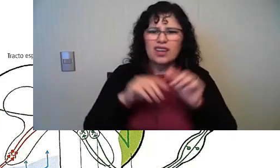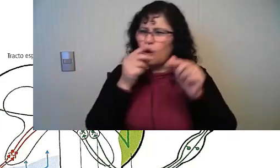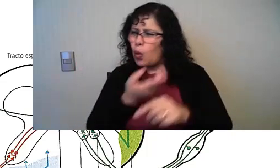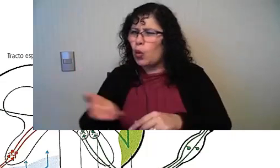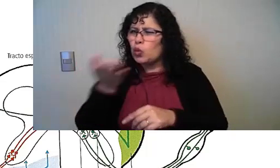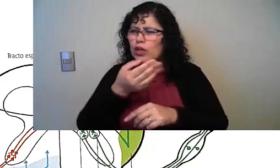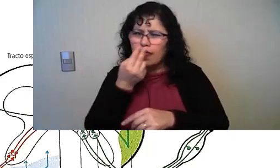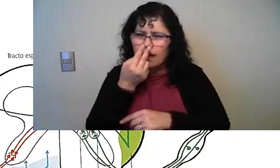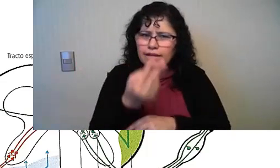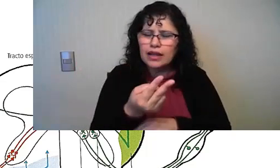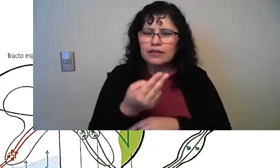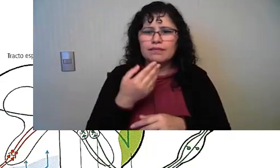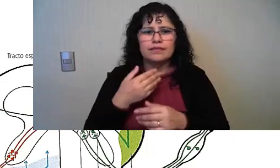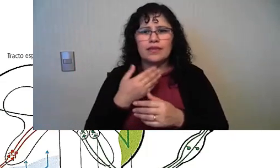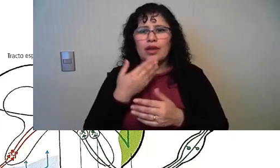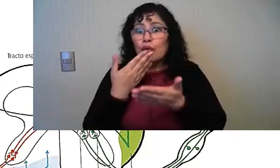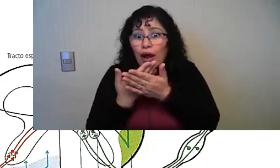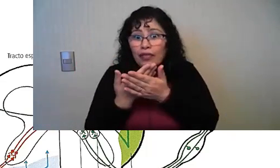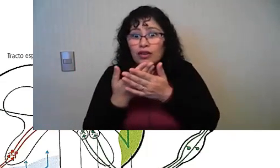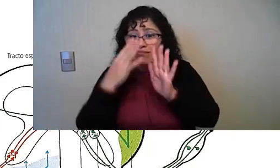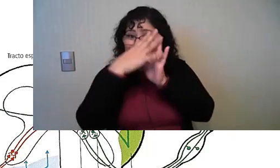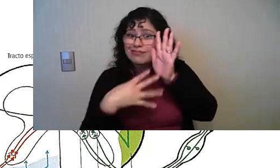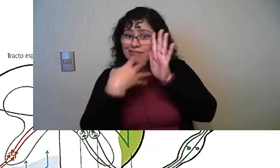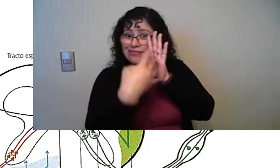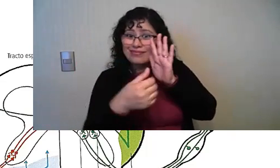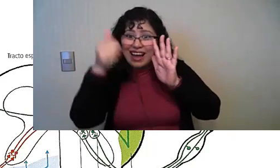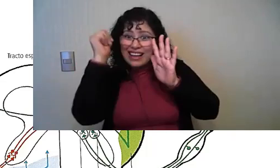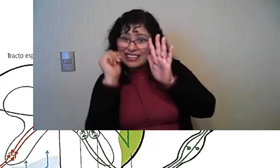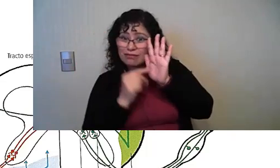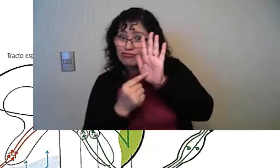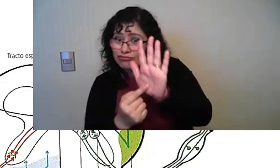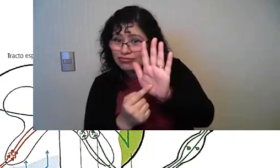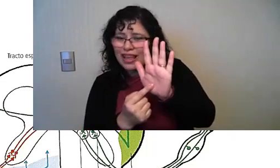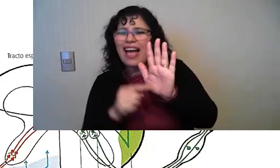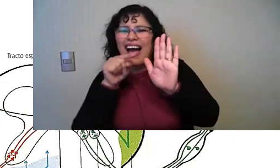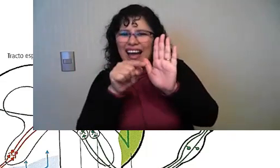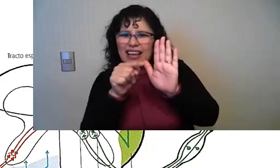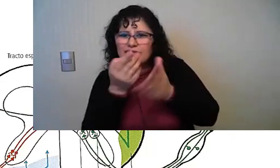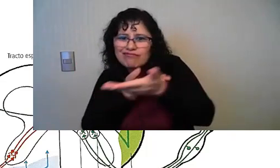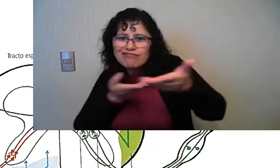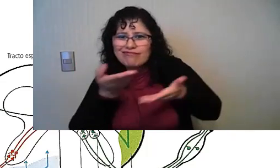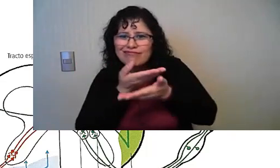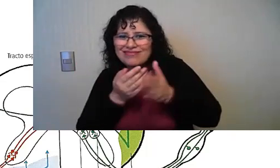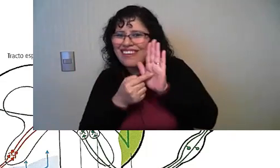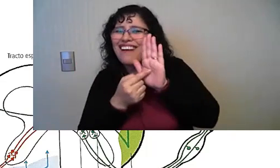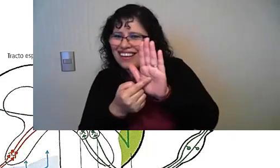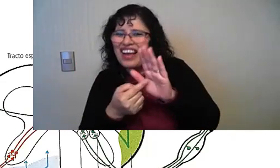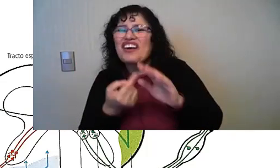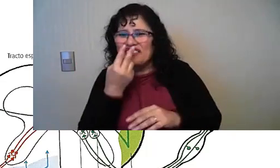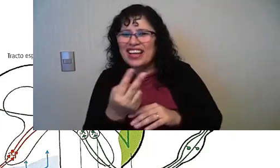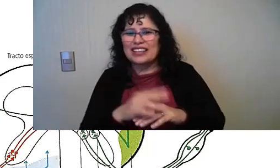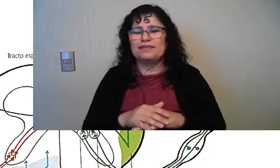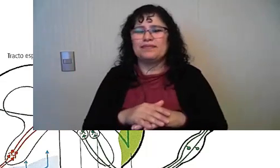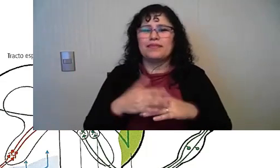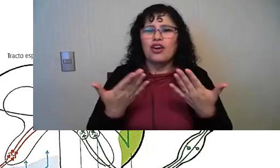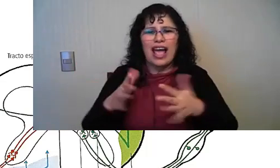vistos buenos, digamos, que están en las columnas de lo que vimos ayer. Recuerden que para el décimo había que agregarle en la columna de